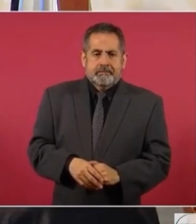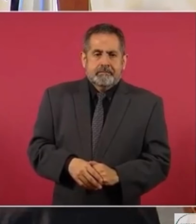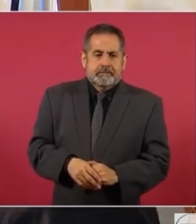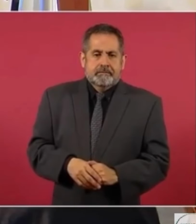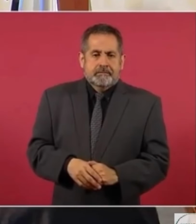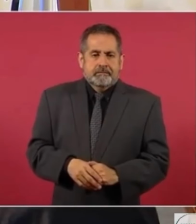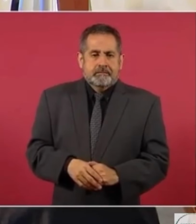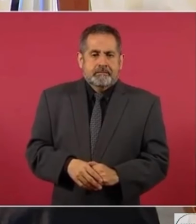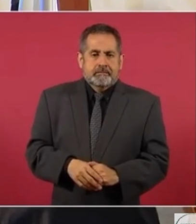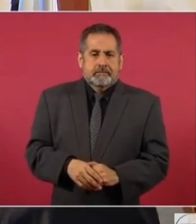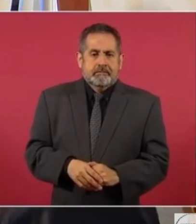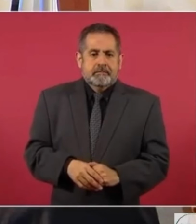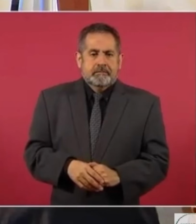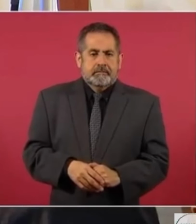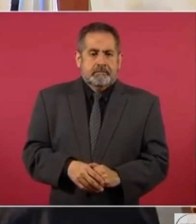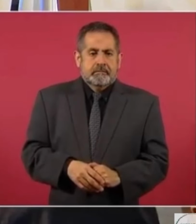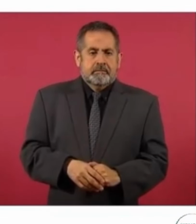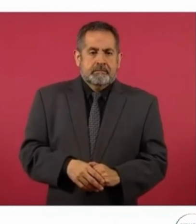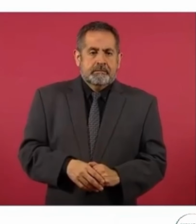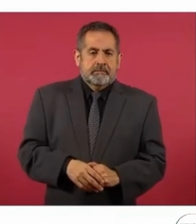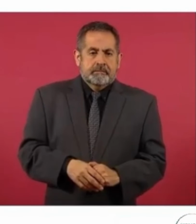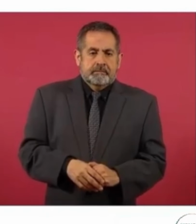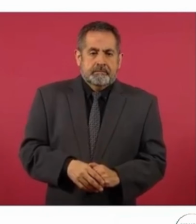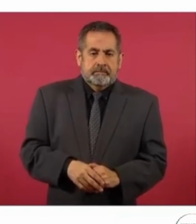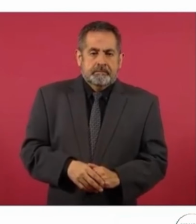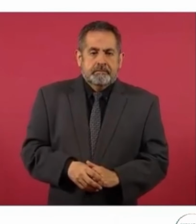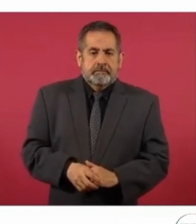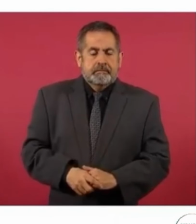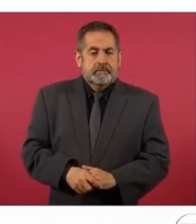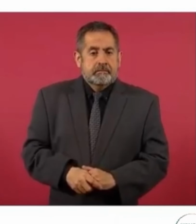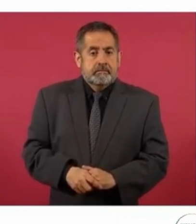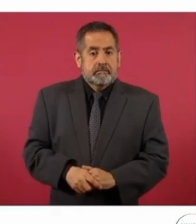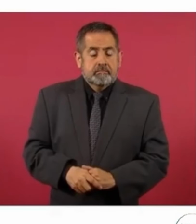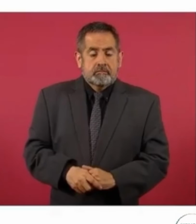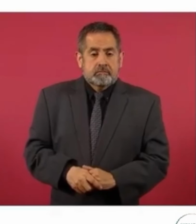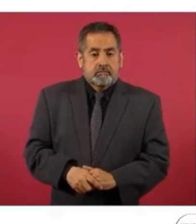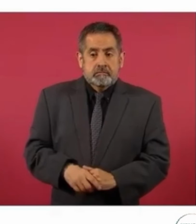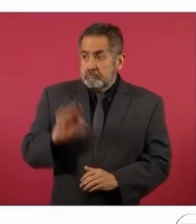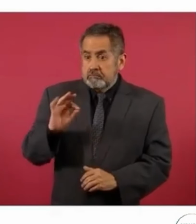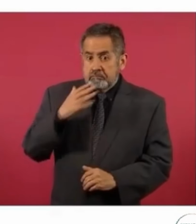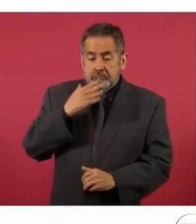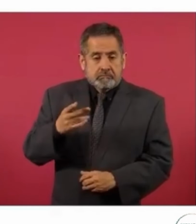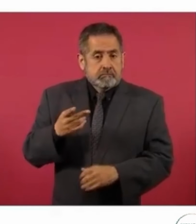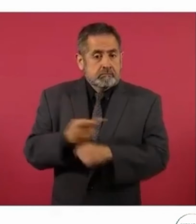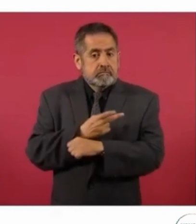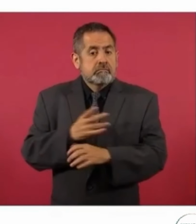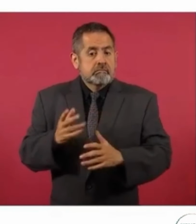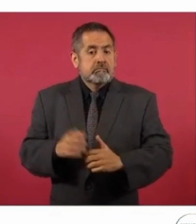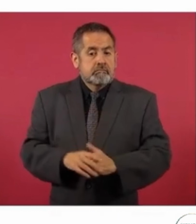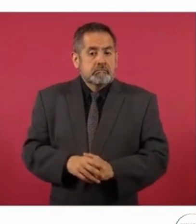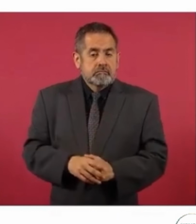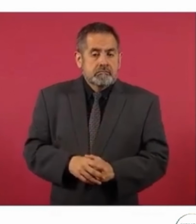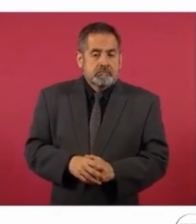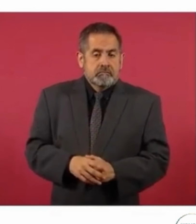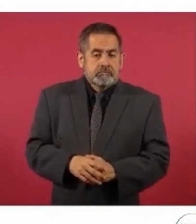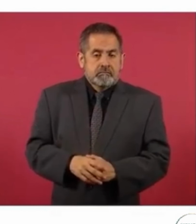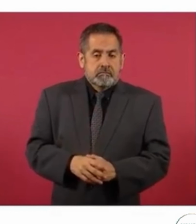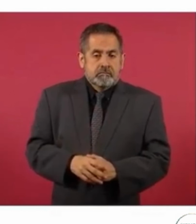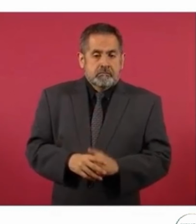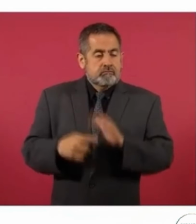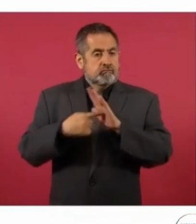¿de ayer? Sí, yo una nueva subasta que va a haber. Ah, qué bien. Digo, qué bien que ¿qué? Lo